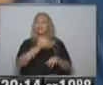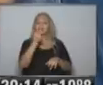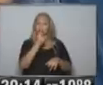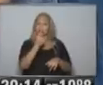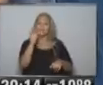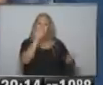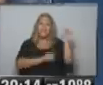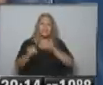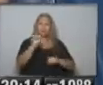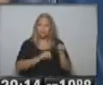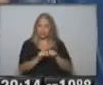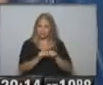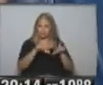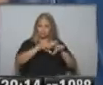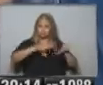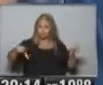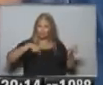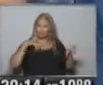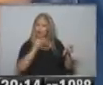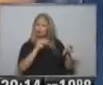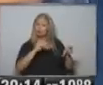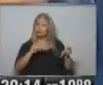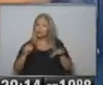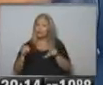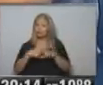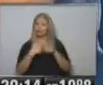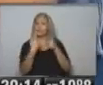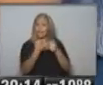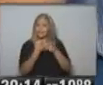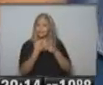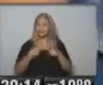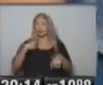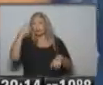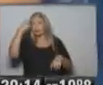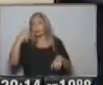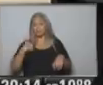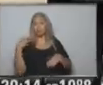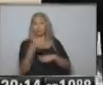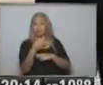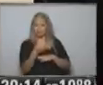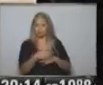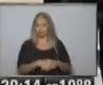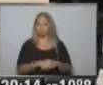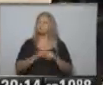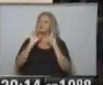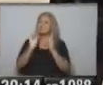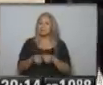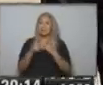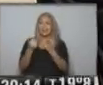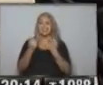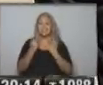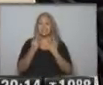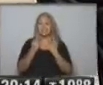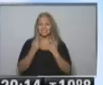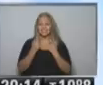ahora, limpieza de esa canalización, porque está muy sucio, eso es lo que yo le hago el pedido. Y necesitamos una